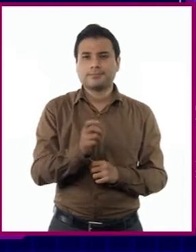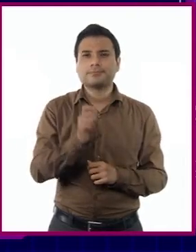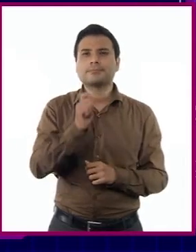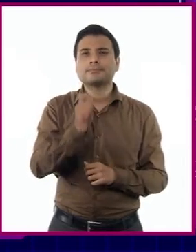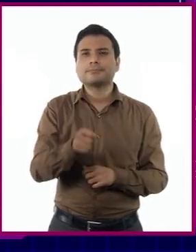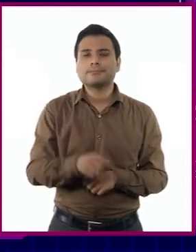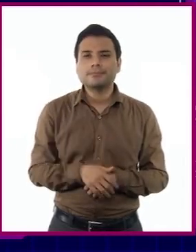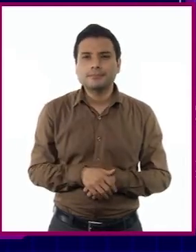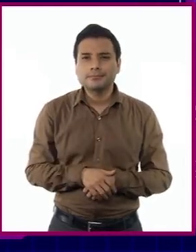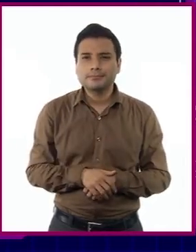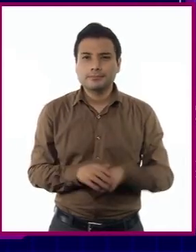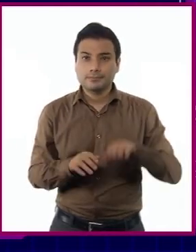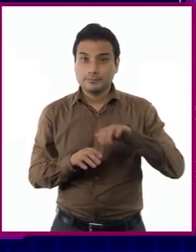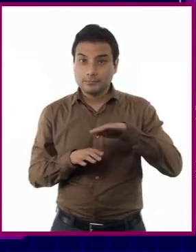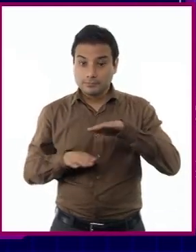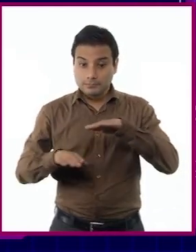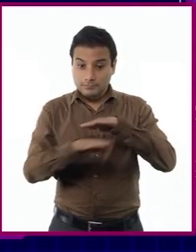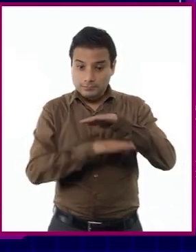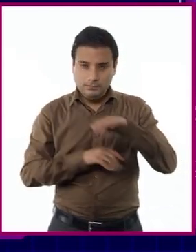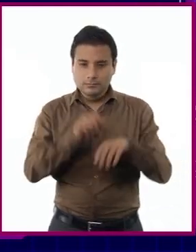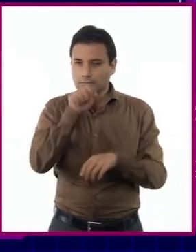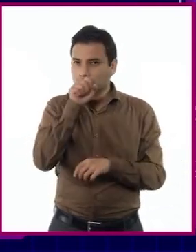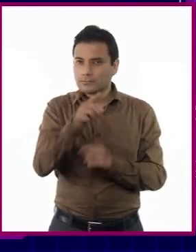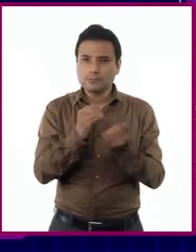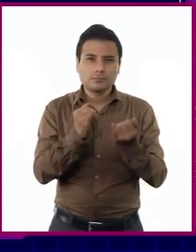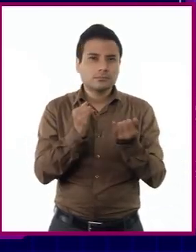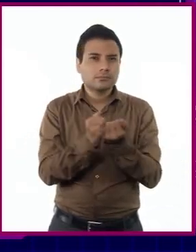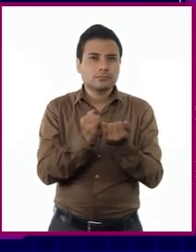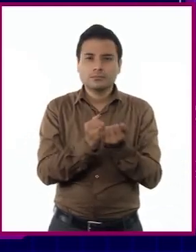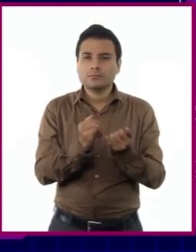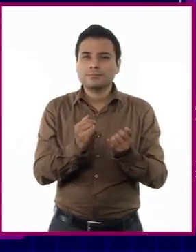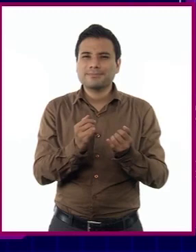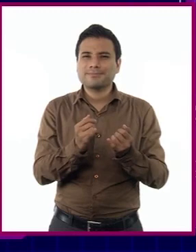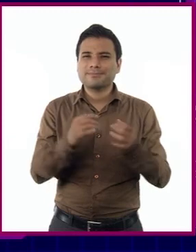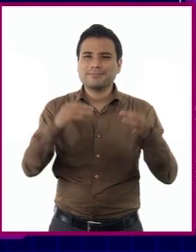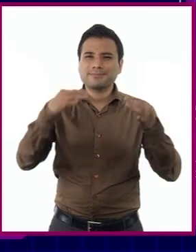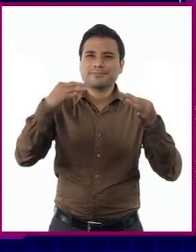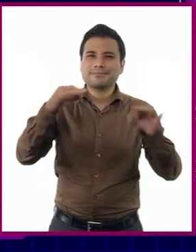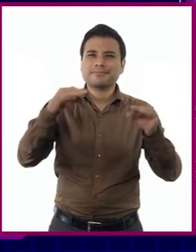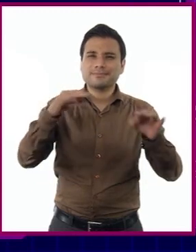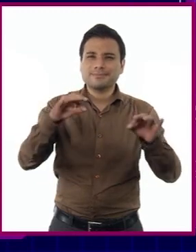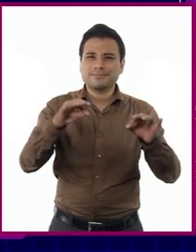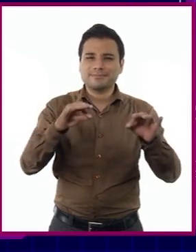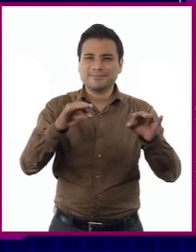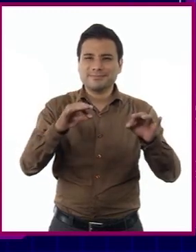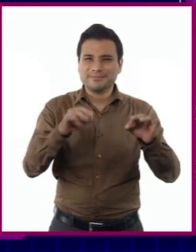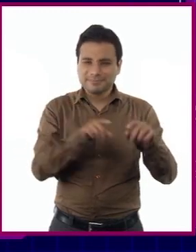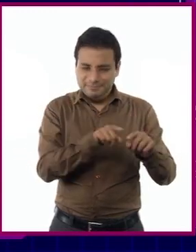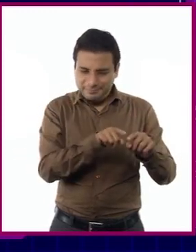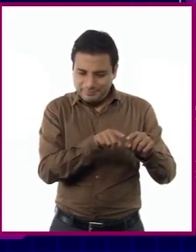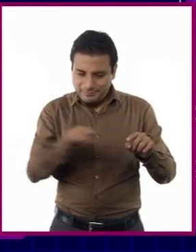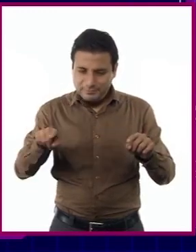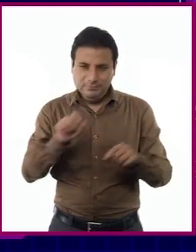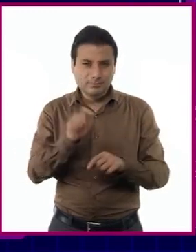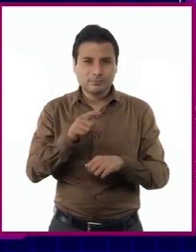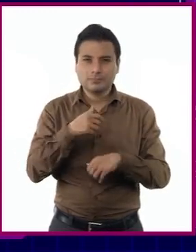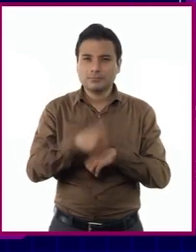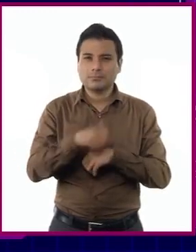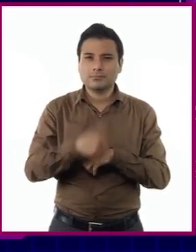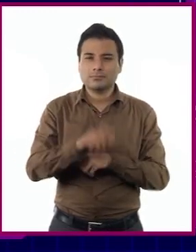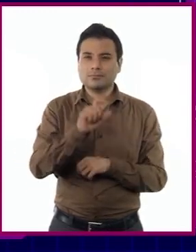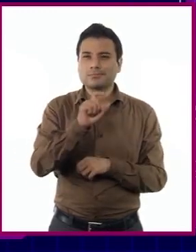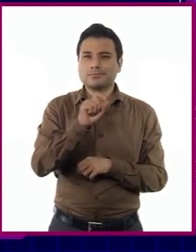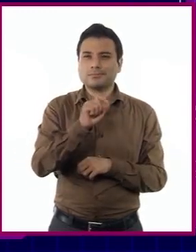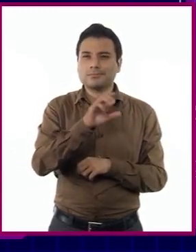longitud del ancho de la hoja entonces la longitud de la circunferencia mide 20 centímetros